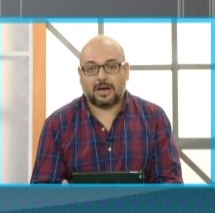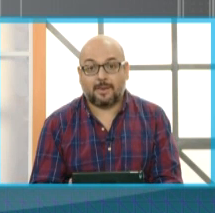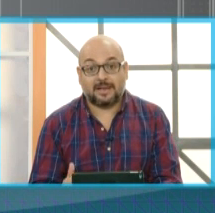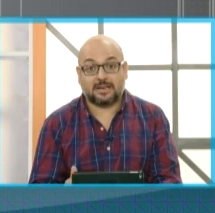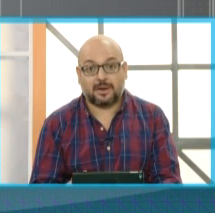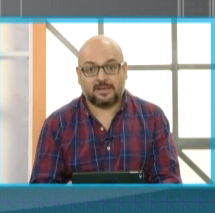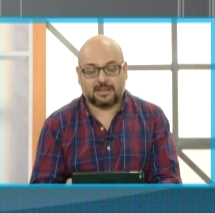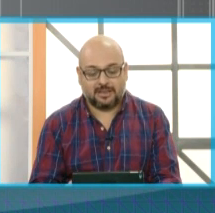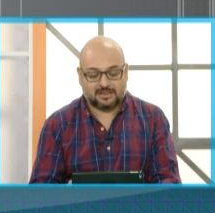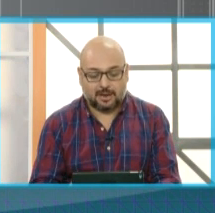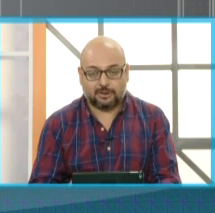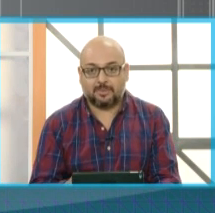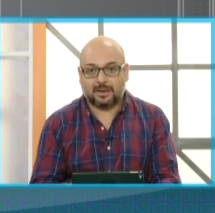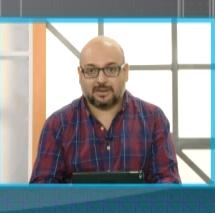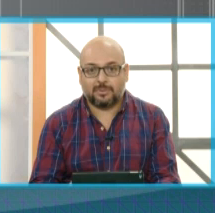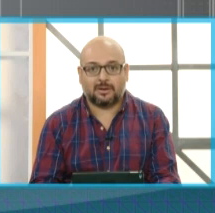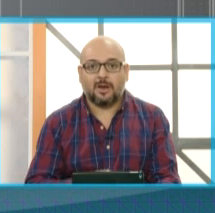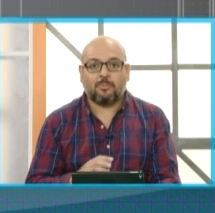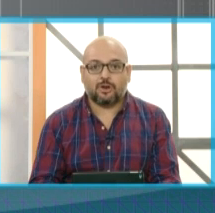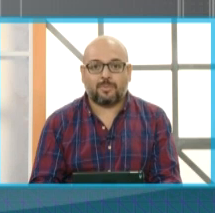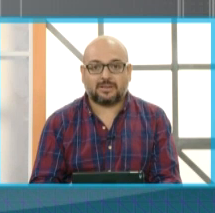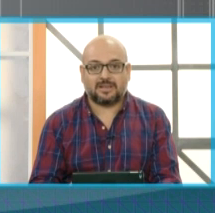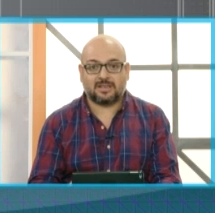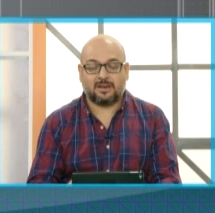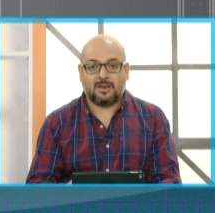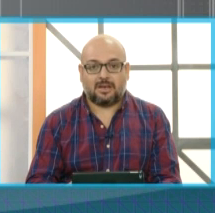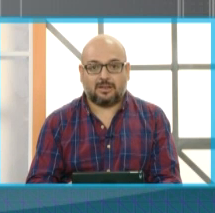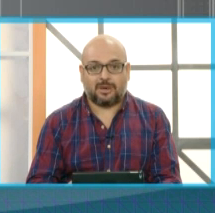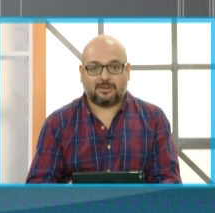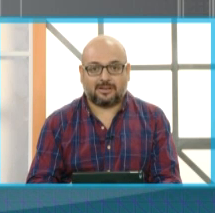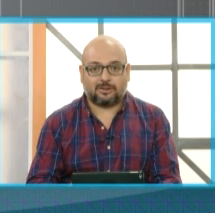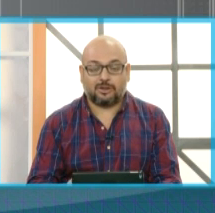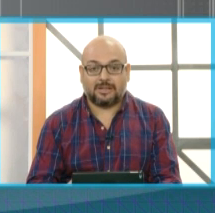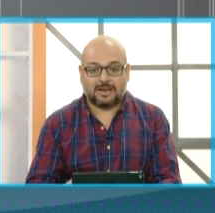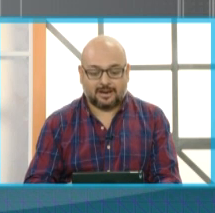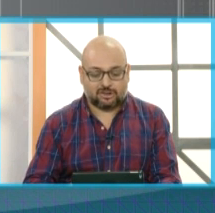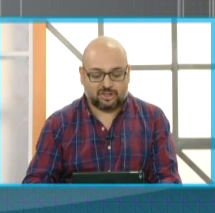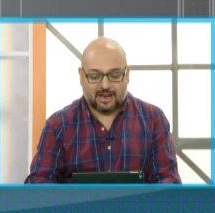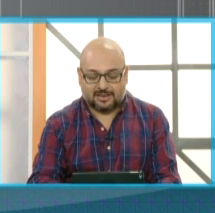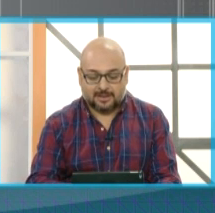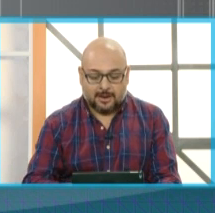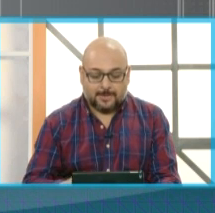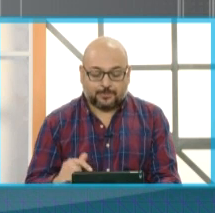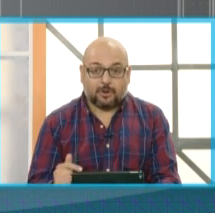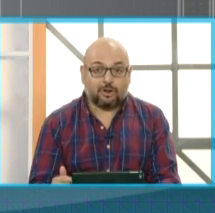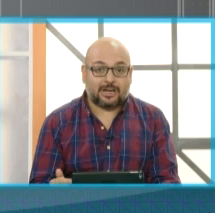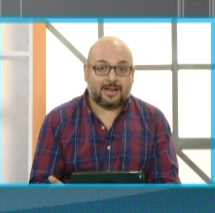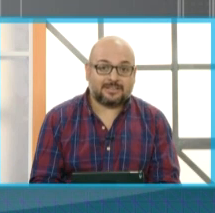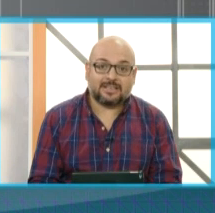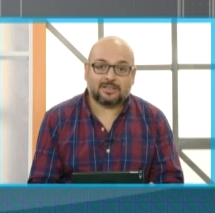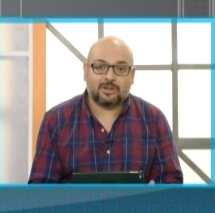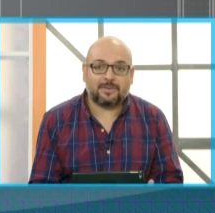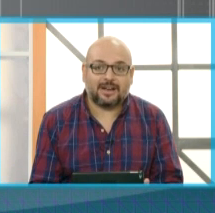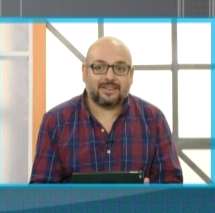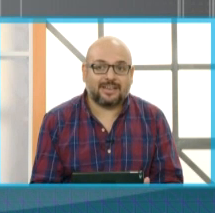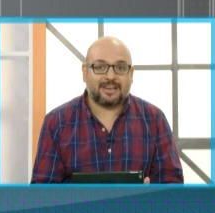Argentina y una de las más celebradas el día sábado. Esta imagen también muy compartida ayer durante todo el día en las redes sociales. Otra, ya